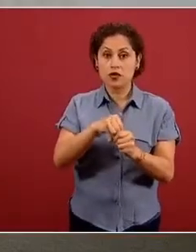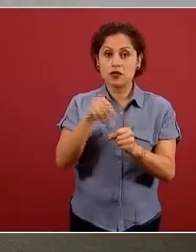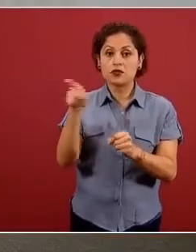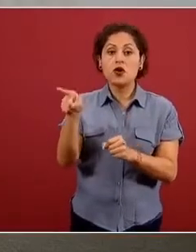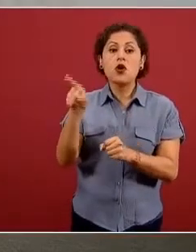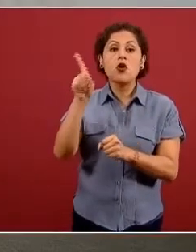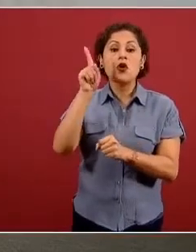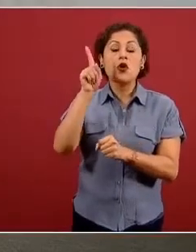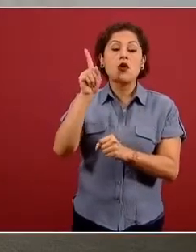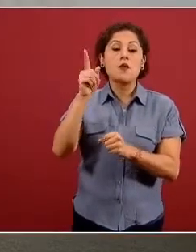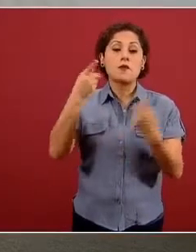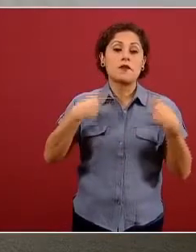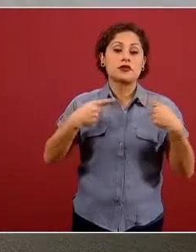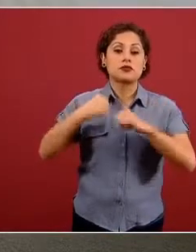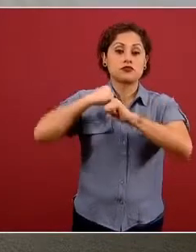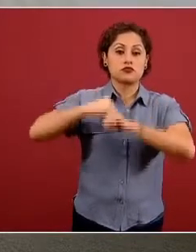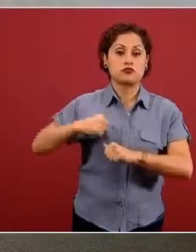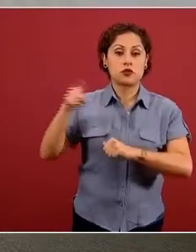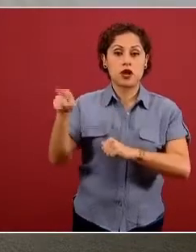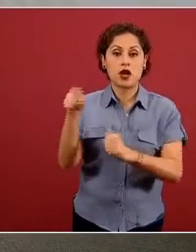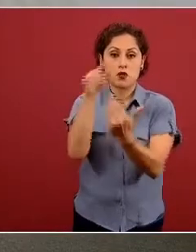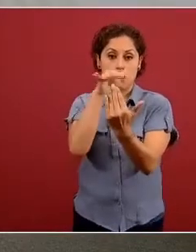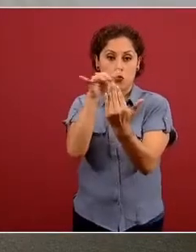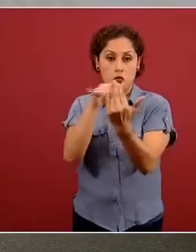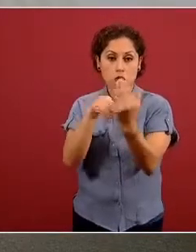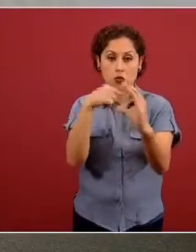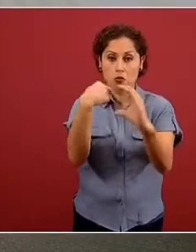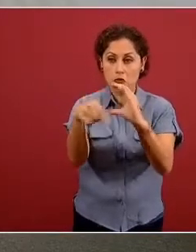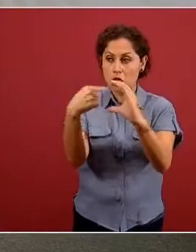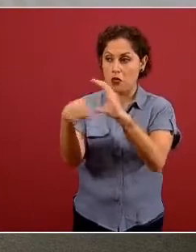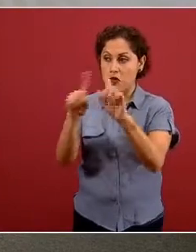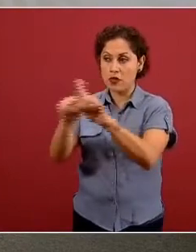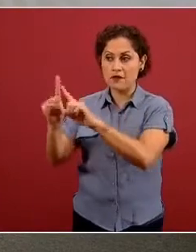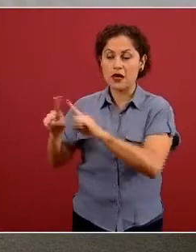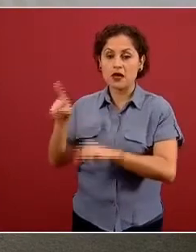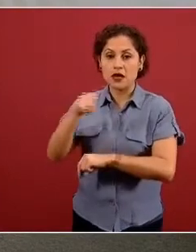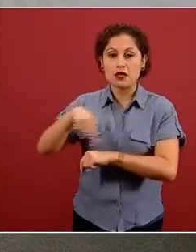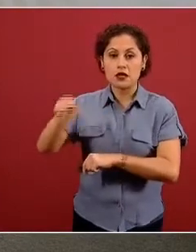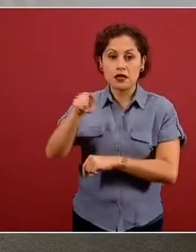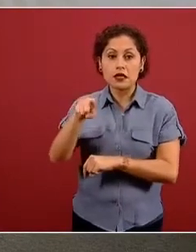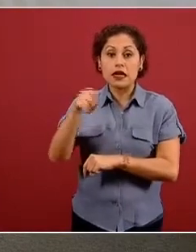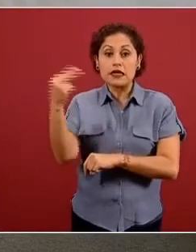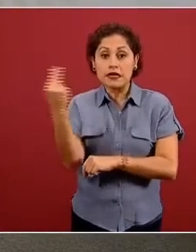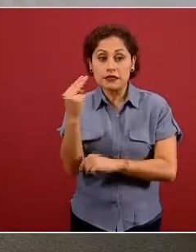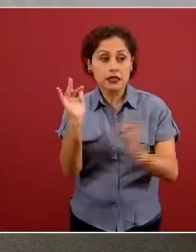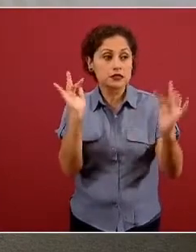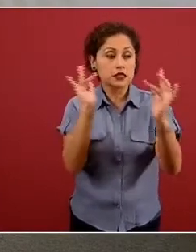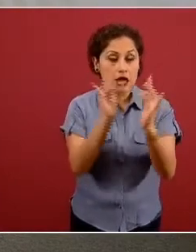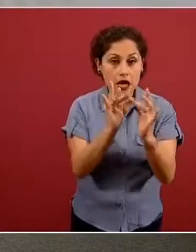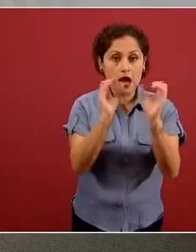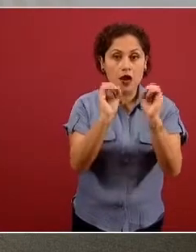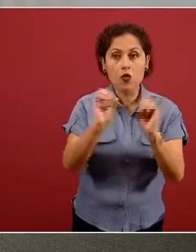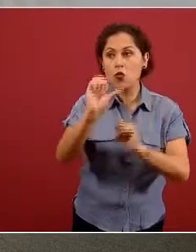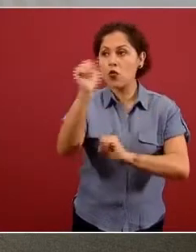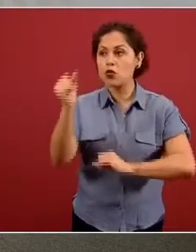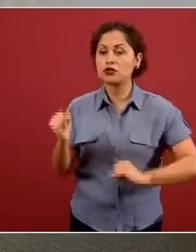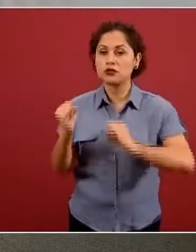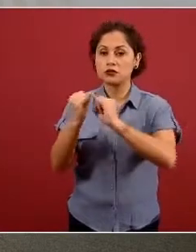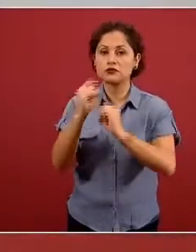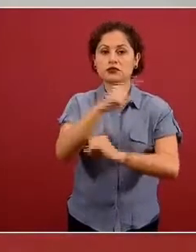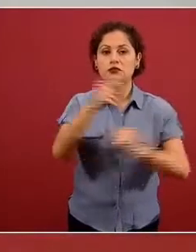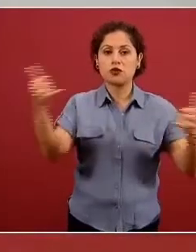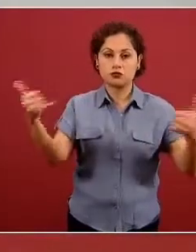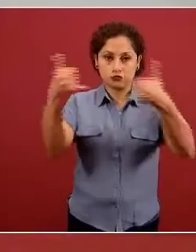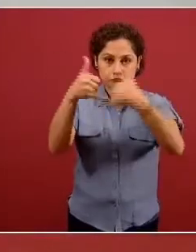correos y pudiendo dar la parte de vinculación cuando así se requiere hacia otras instituciones, y la parte también de